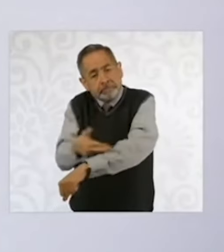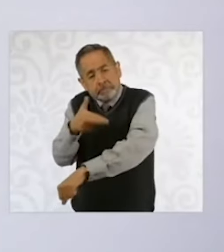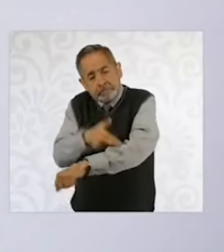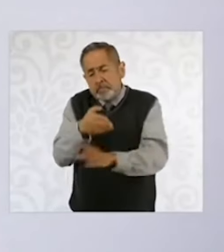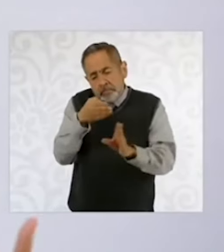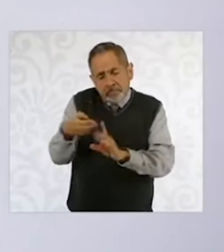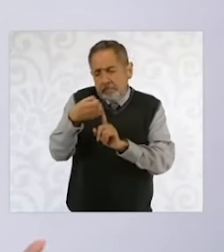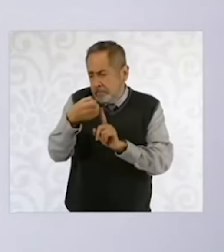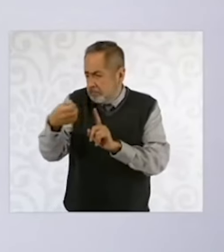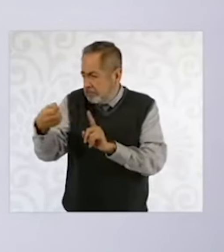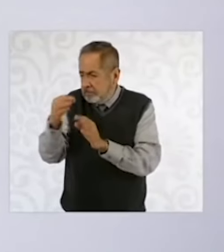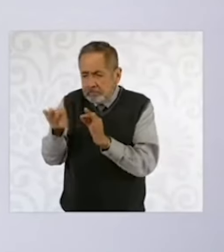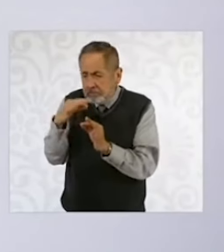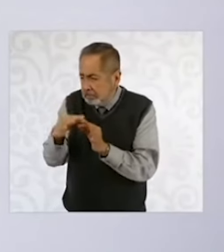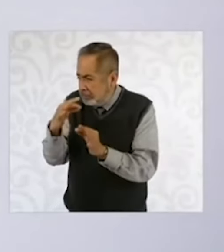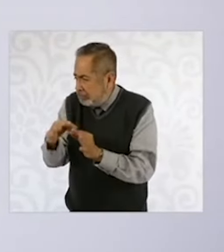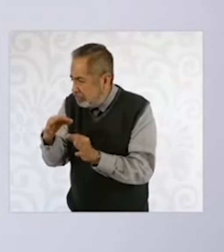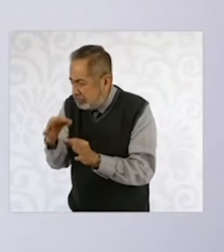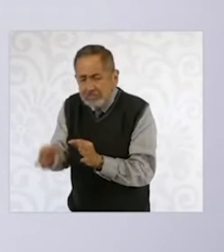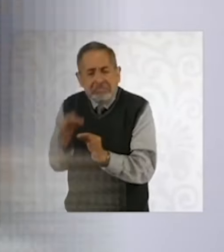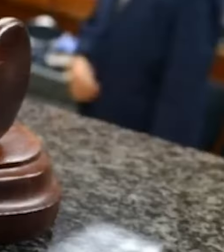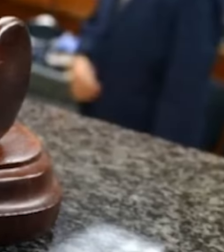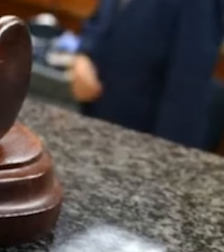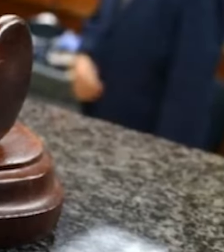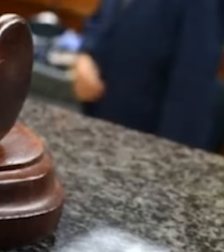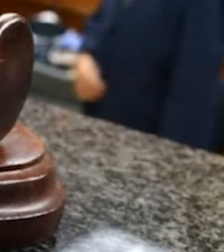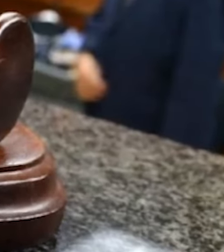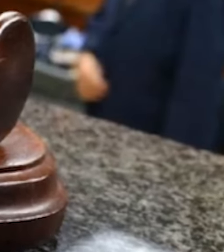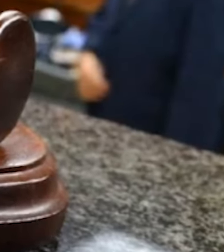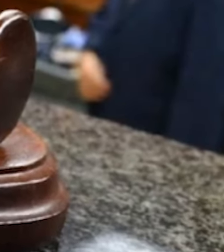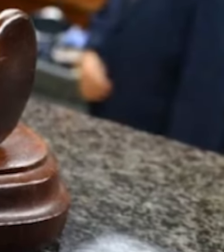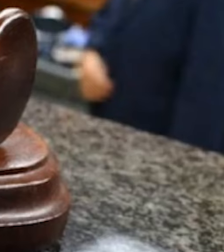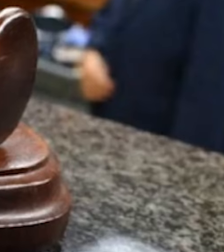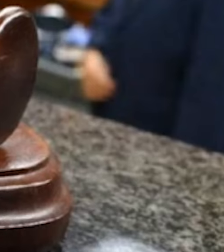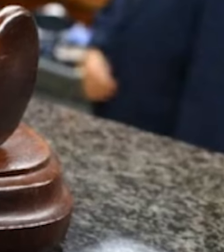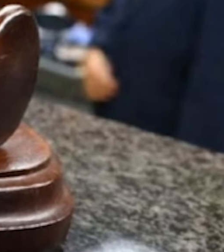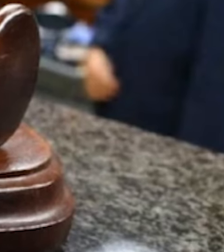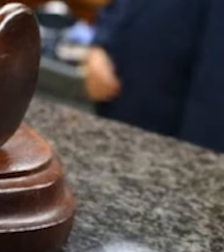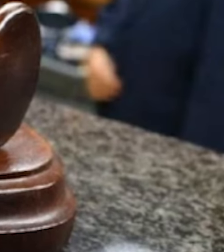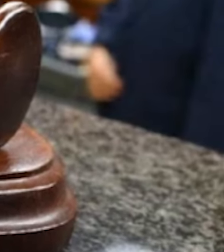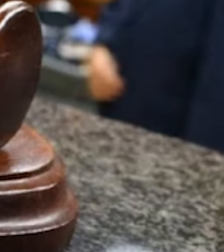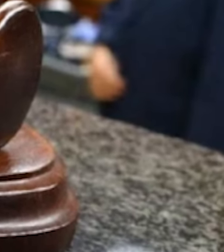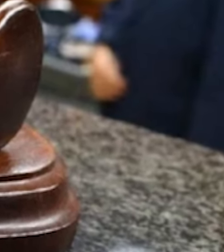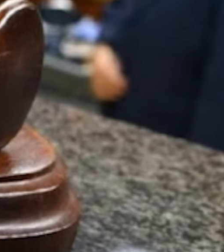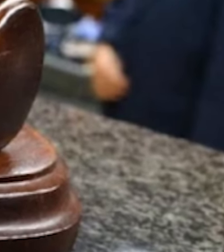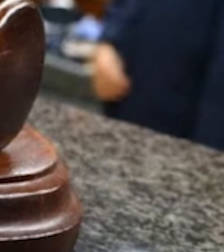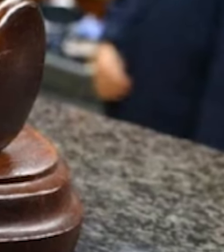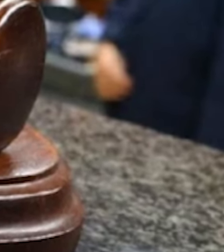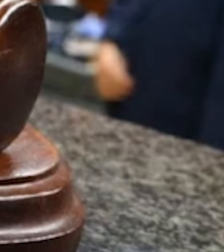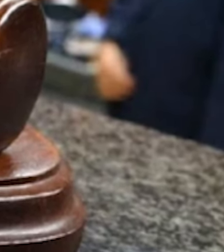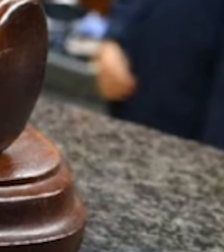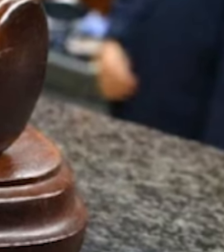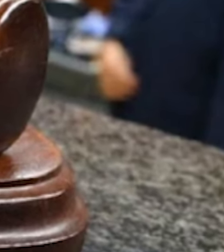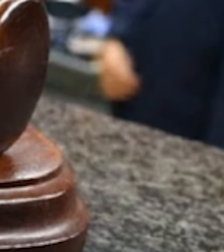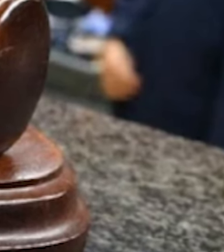inconstitucionalidad presentada contra la elección de ministros y jueces en el Poder Judicial, que se basa en amparos presentados por los partidos de la oposición, pues según ella, estos no